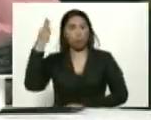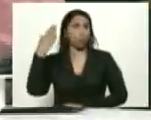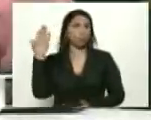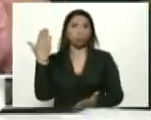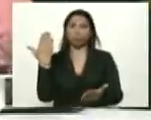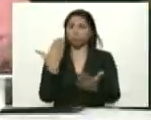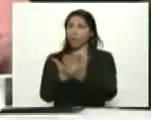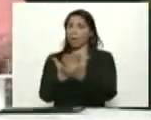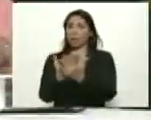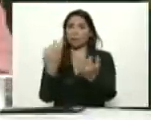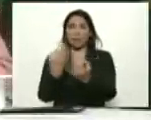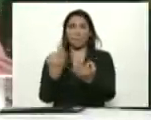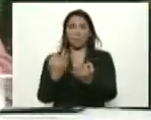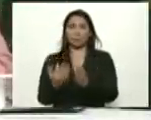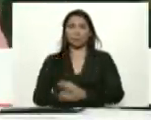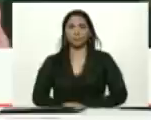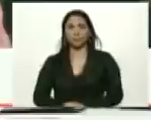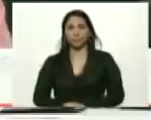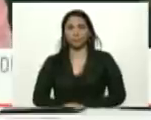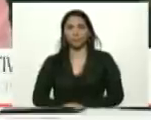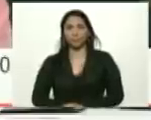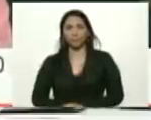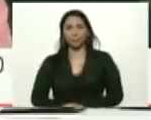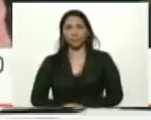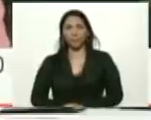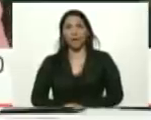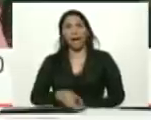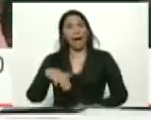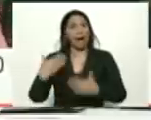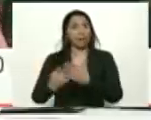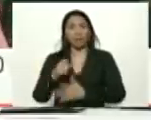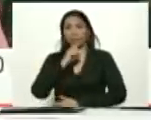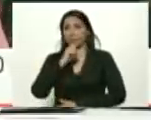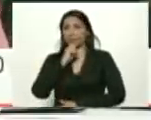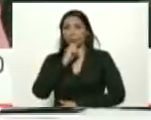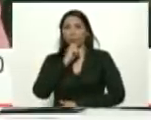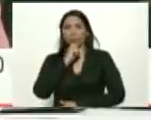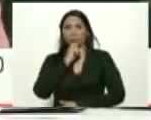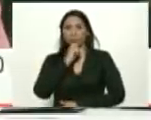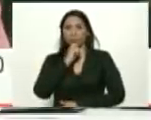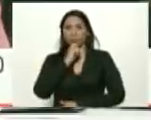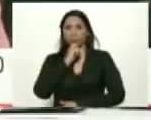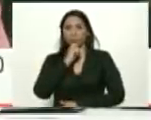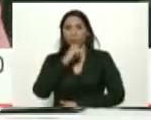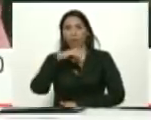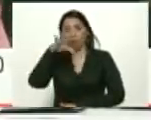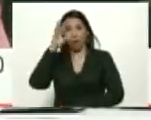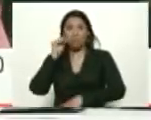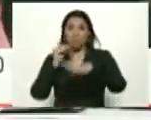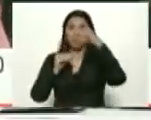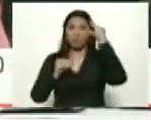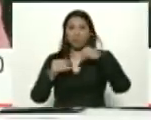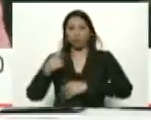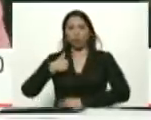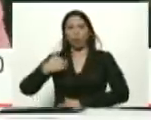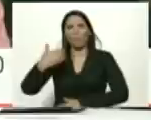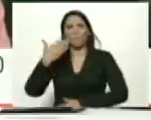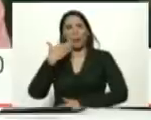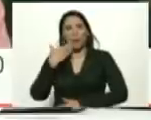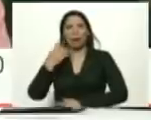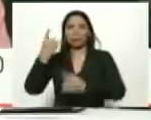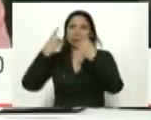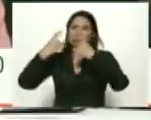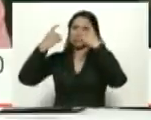siempre. Siempre tiene las circunstancias más difíciles. Aprendí de mi querida madre, siempre la